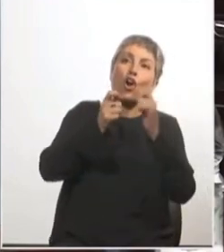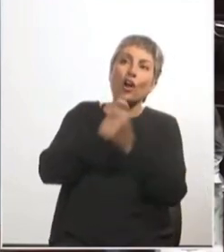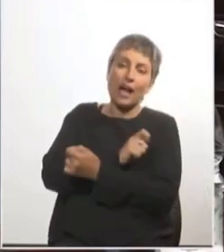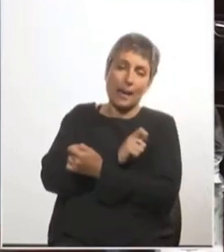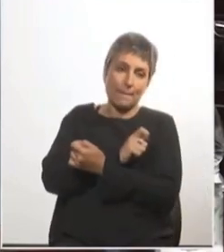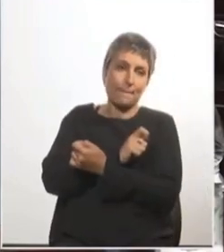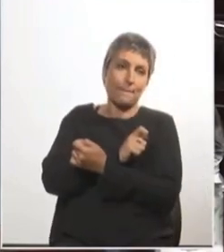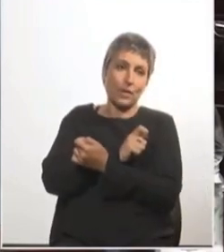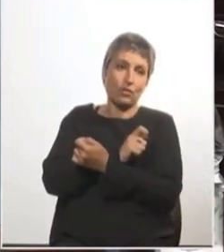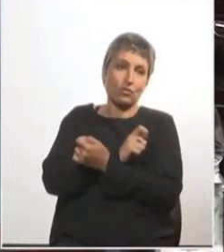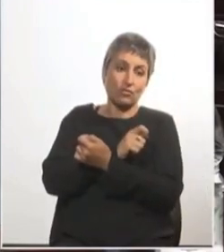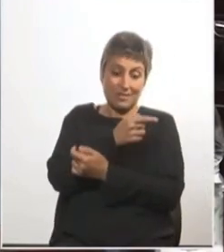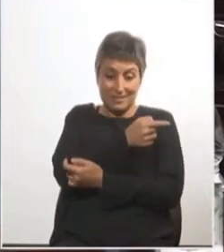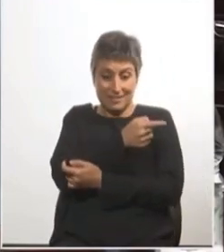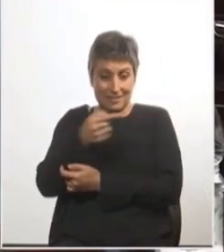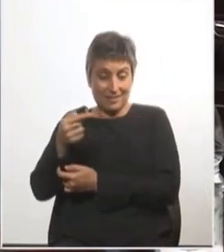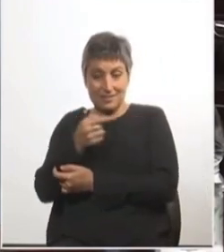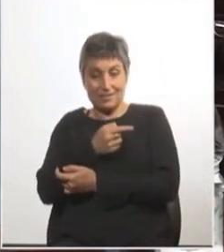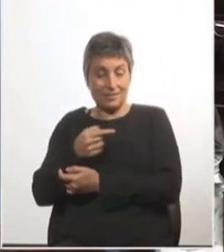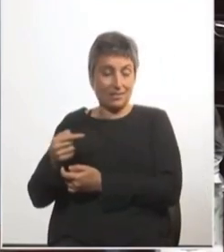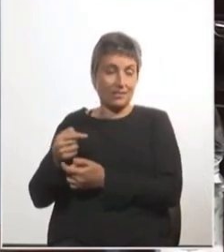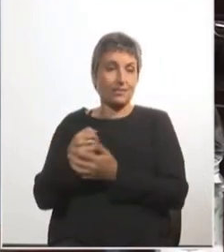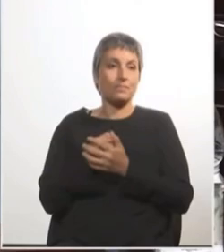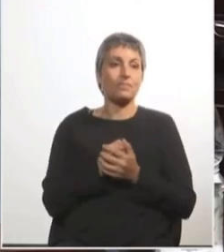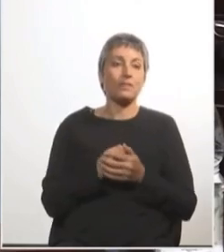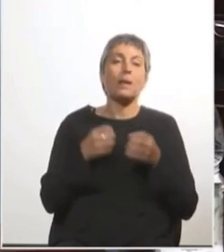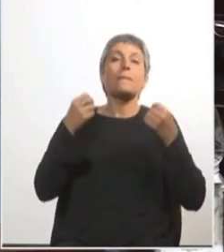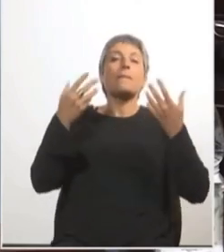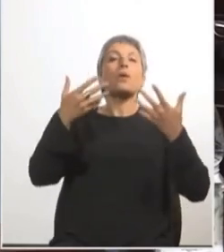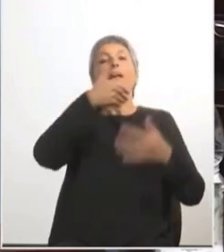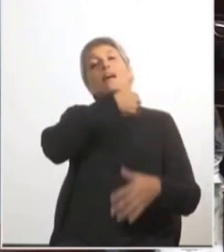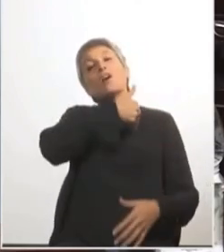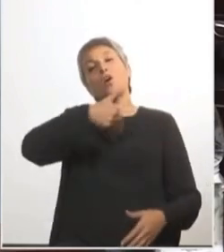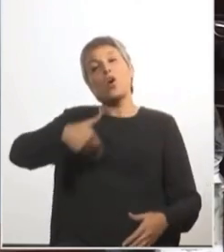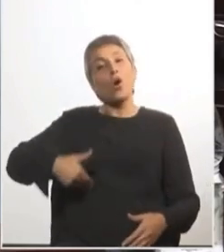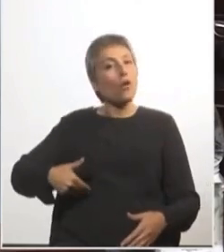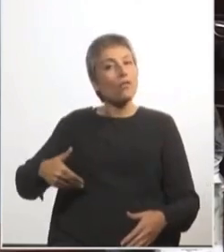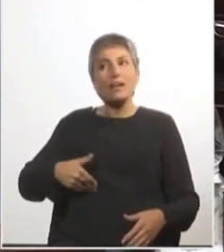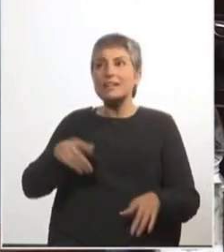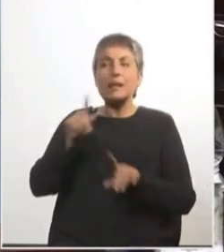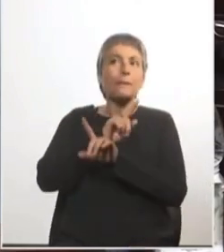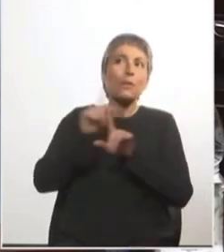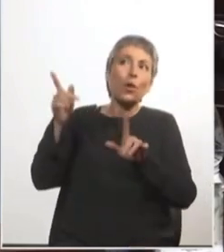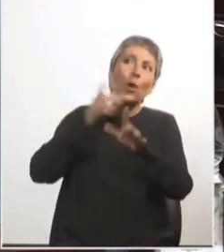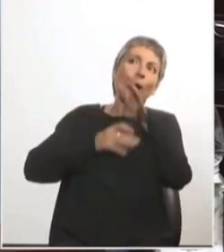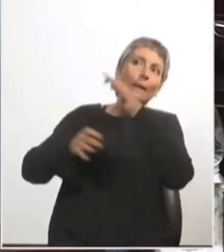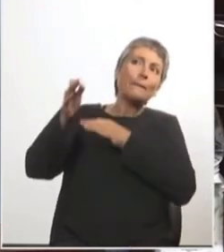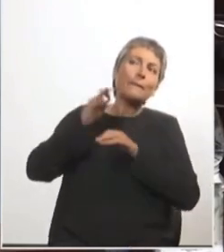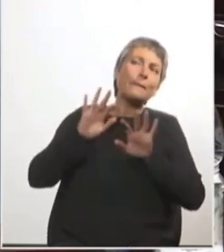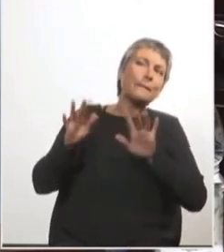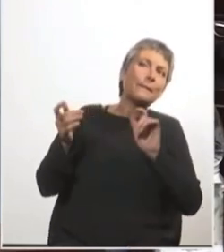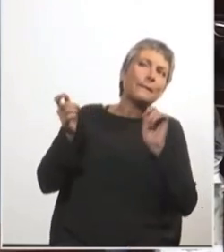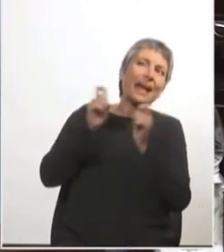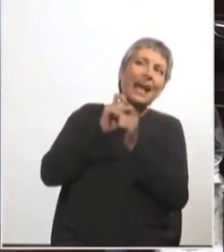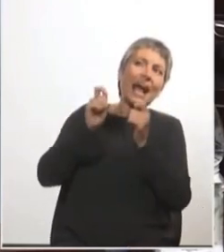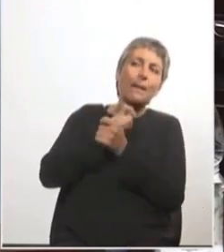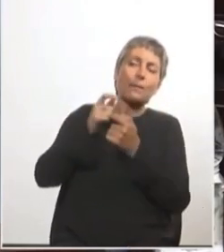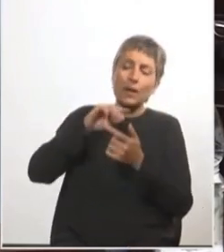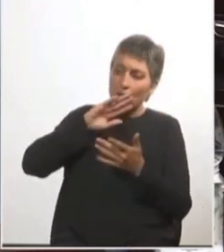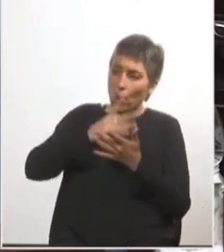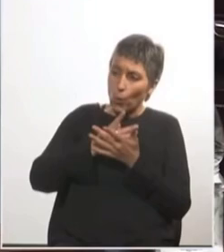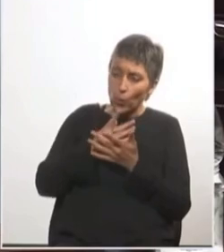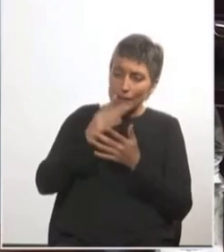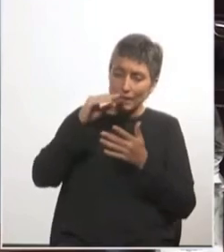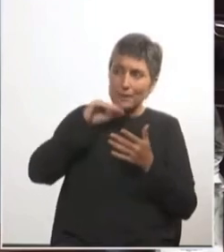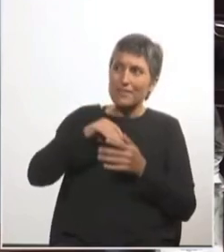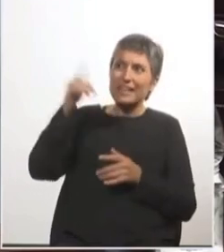hecho en estas semanas. Porque el gobierno ni siquiera vino a explicar esos cambios, porque la última vez que vino